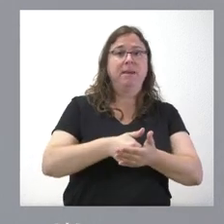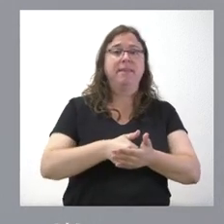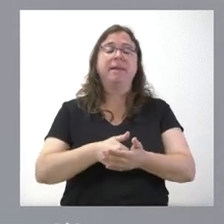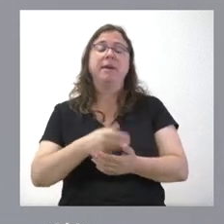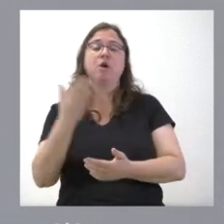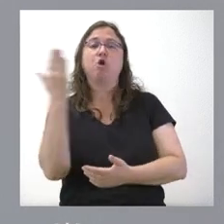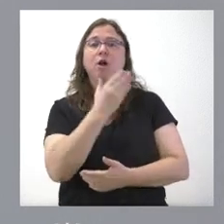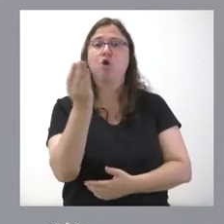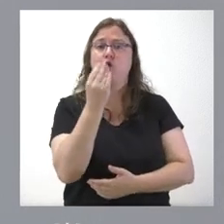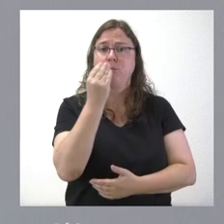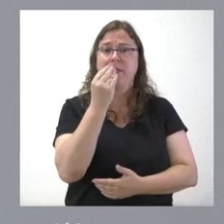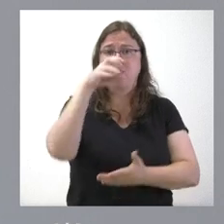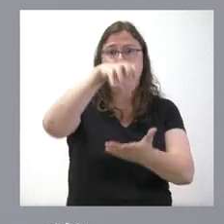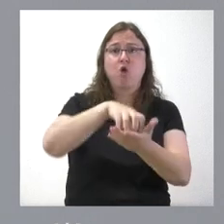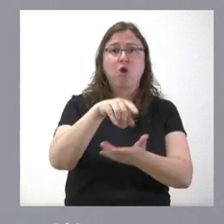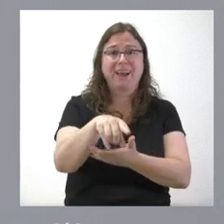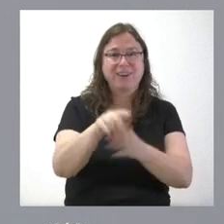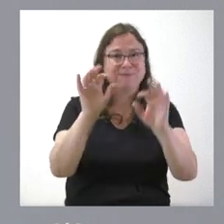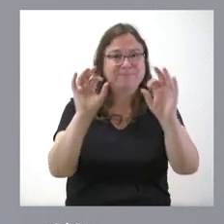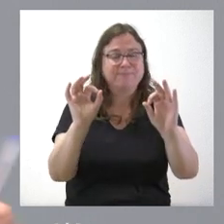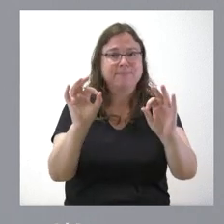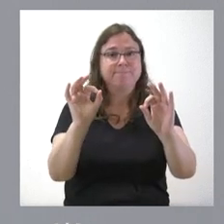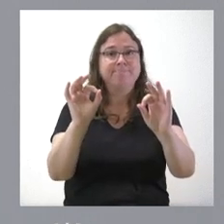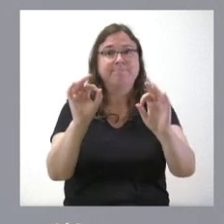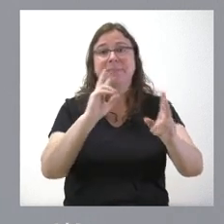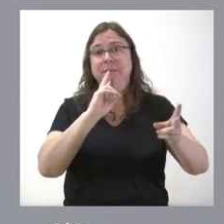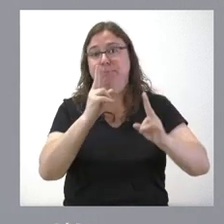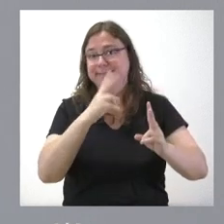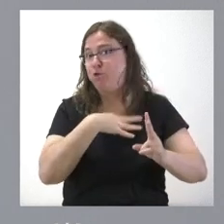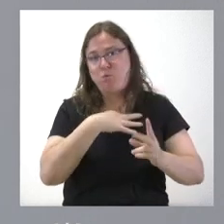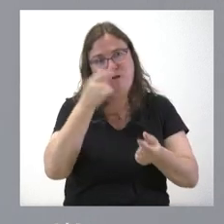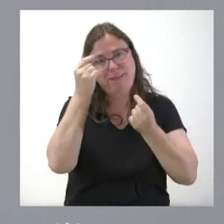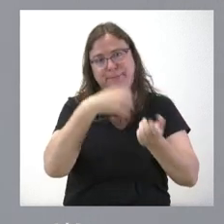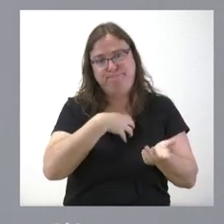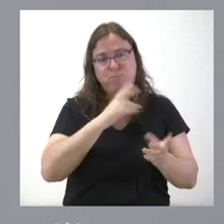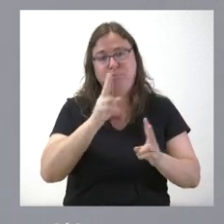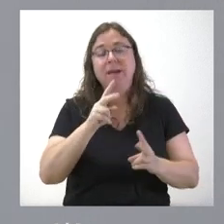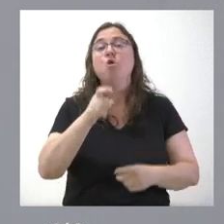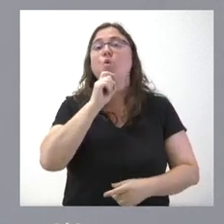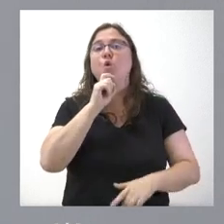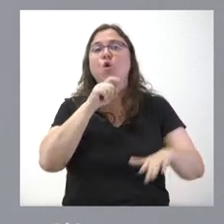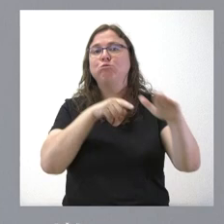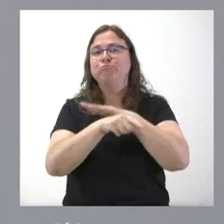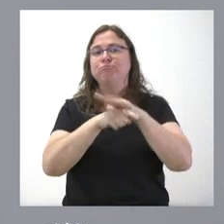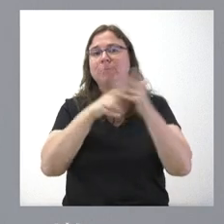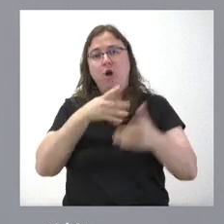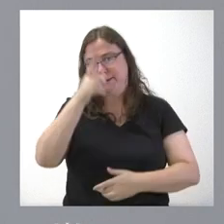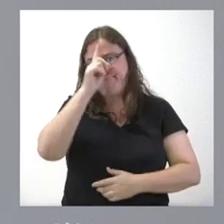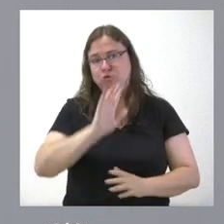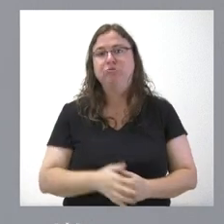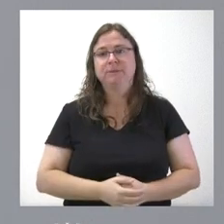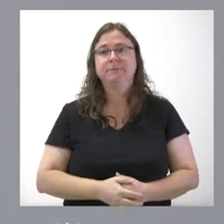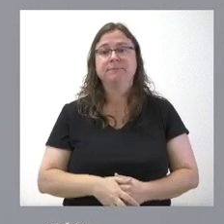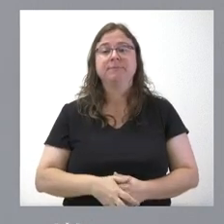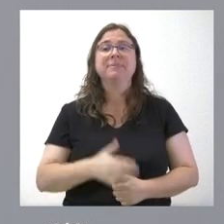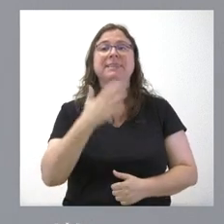escolar para un centro concreto no puedo darle una información detallada en este momento no sé cómo se está abordando esto en este momento y